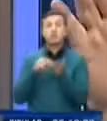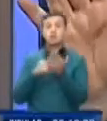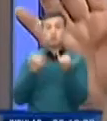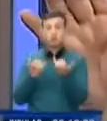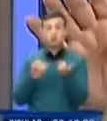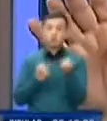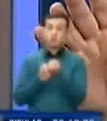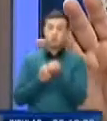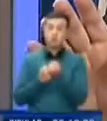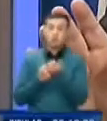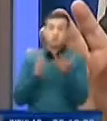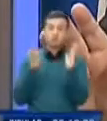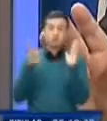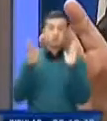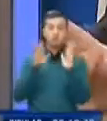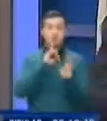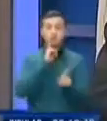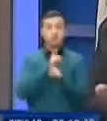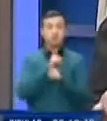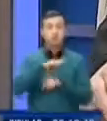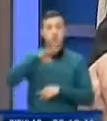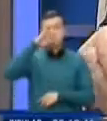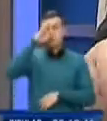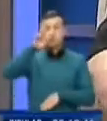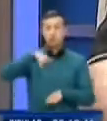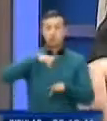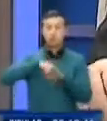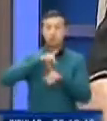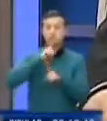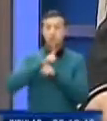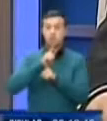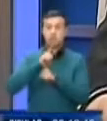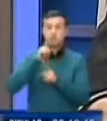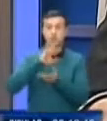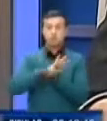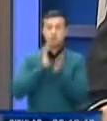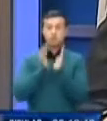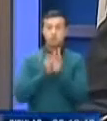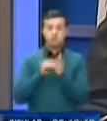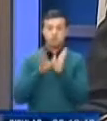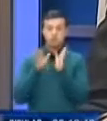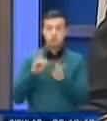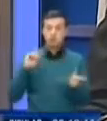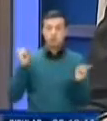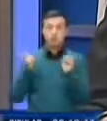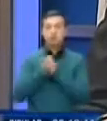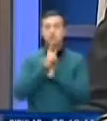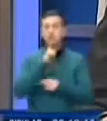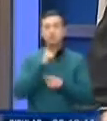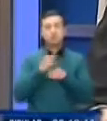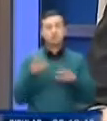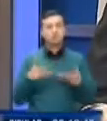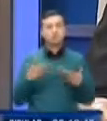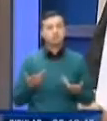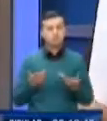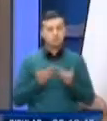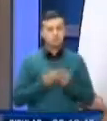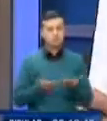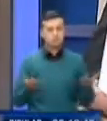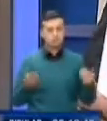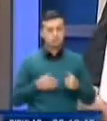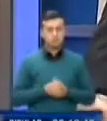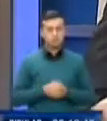porque la doctrina de la sele nacional ha sido sustituida en el gobierno de la revolución ciudadana en esto que se